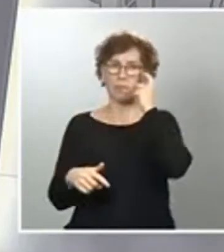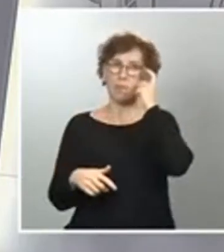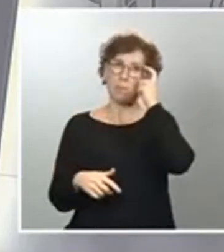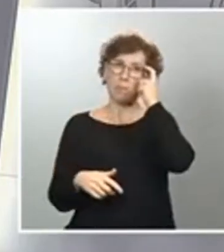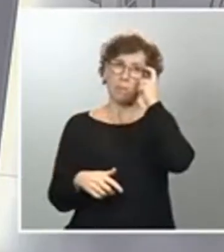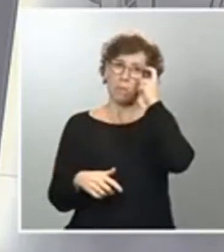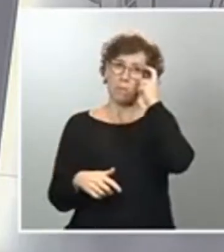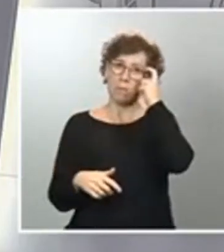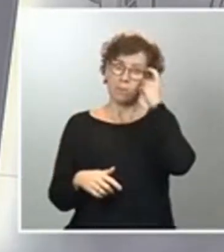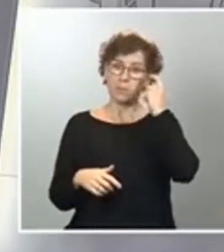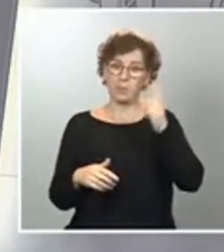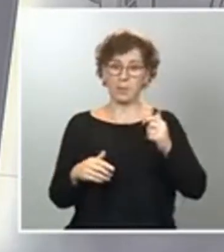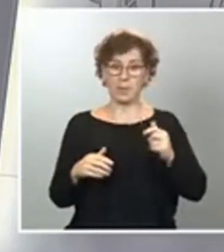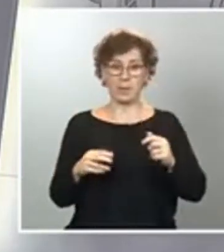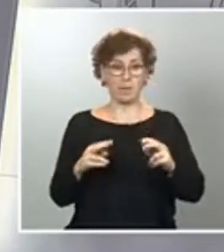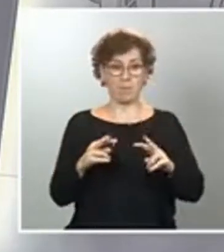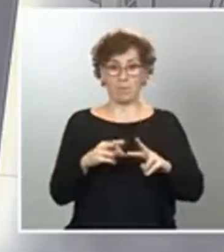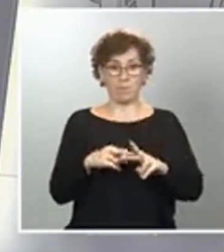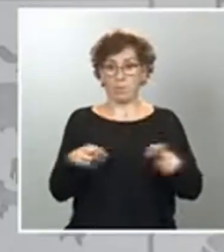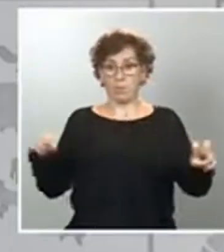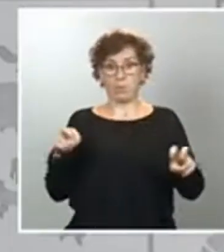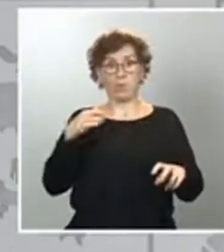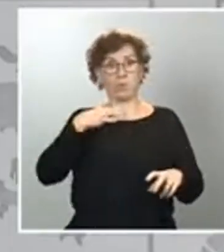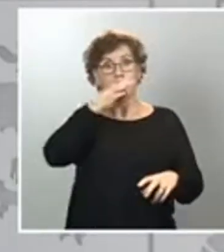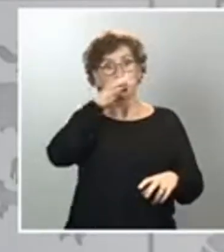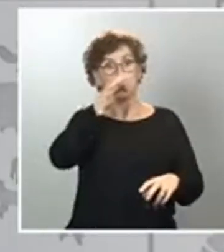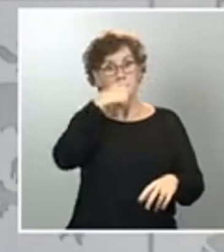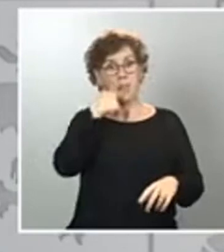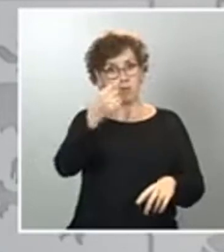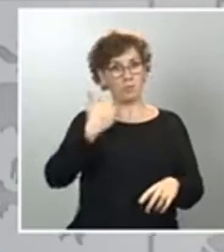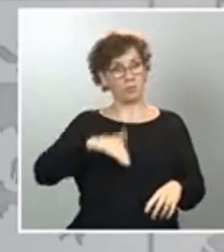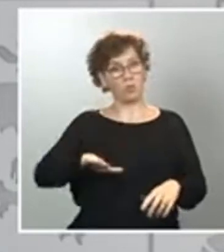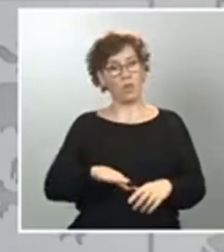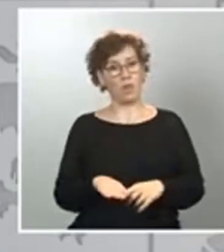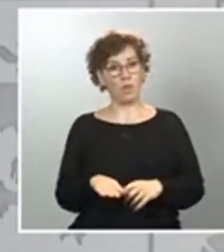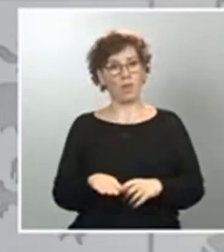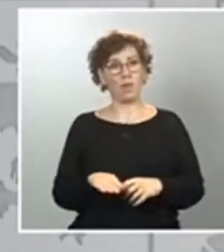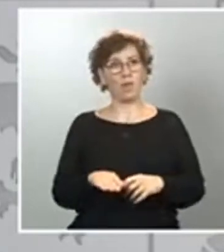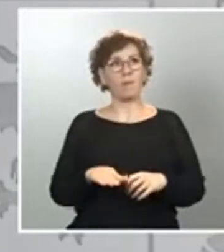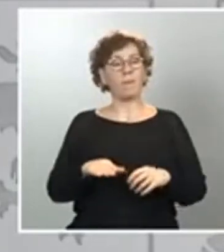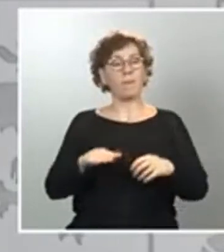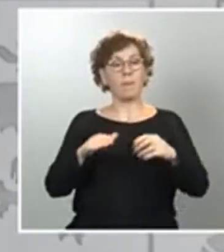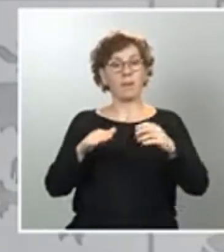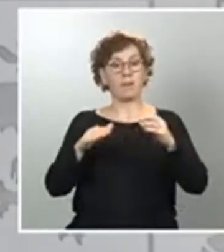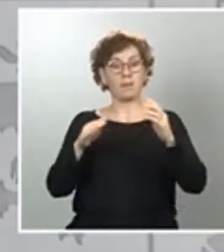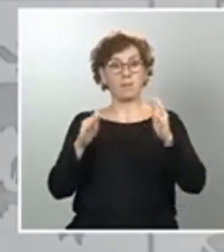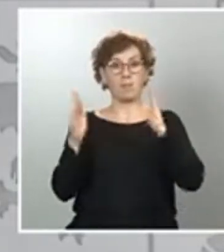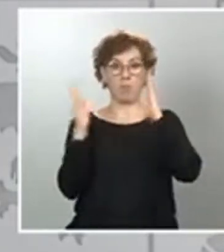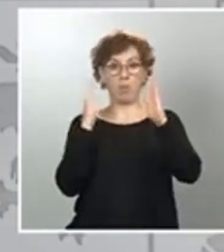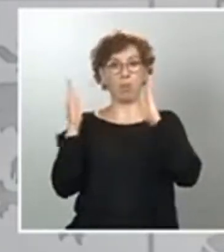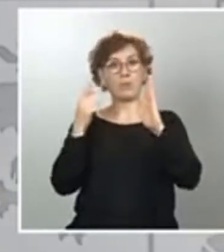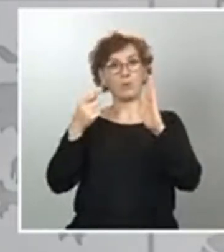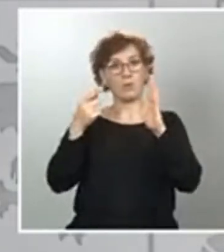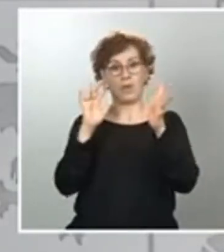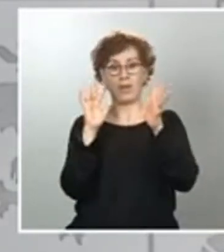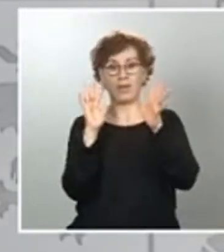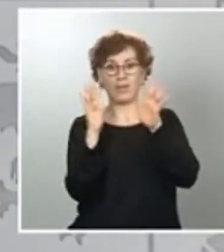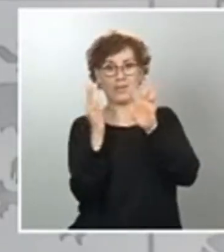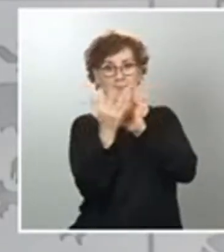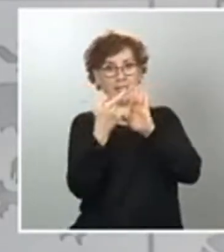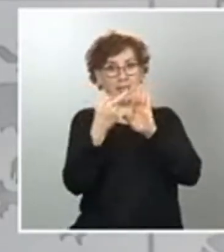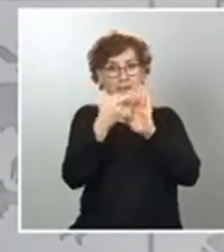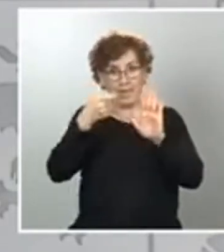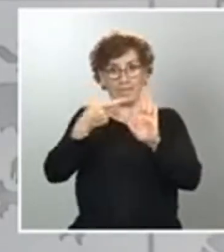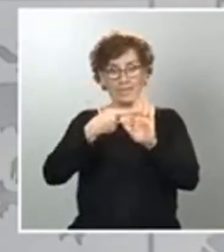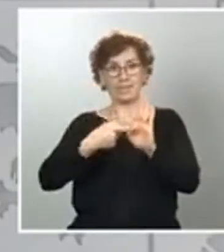mi primera intervención. La filosofía de la transición, de la desescalada que estamos haciendo, es una filosofía